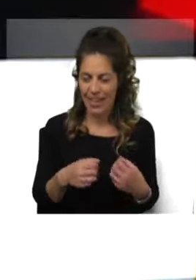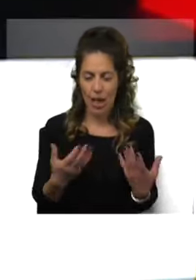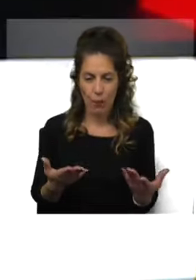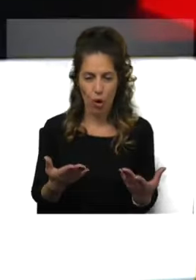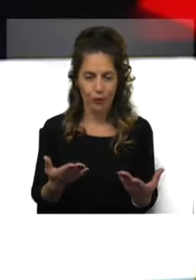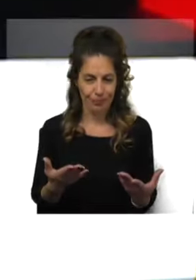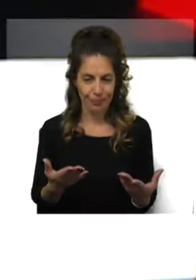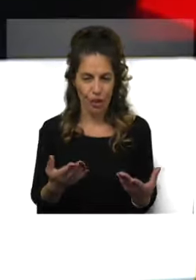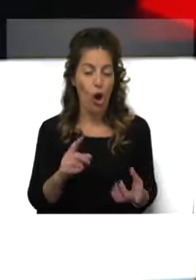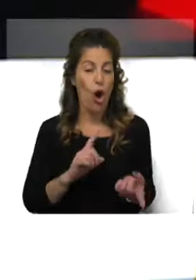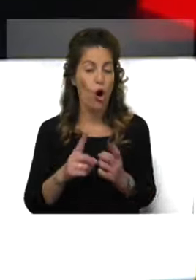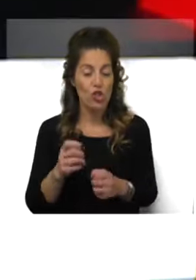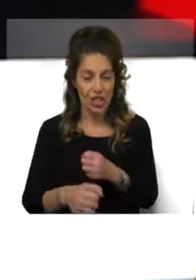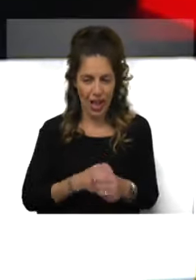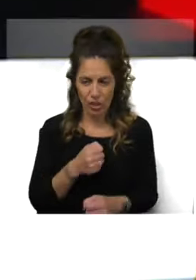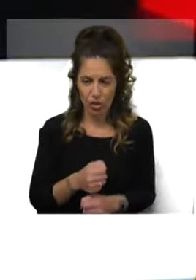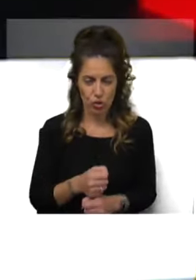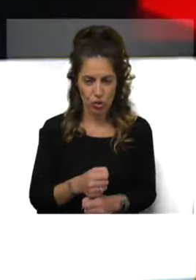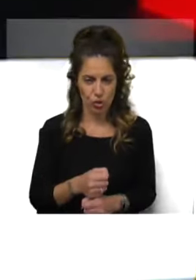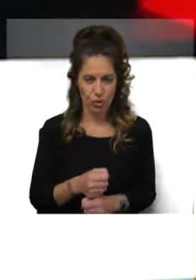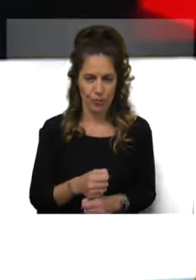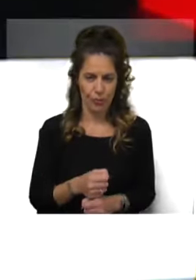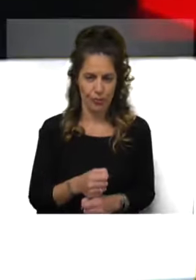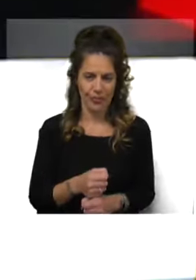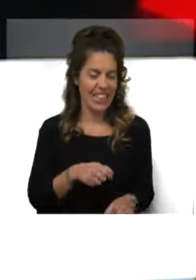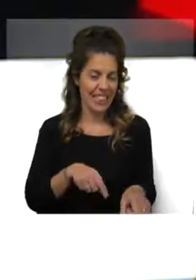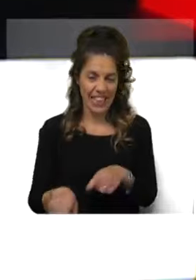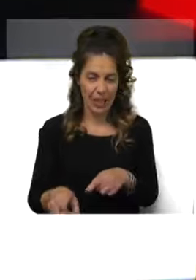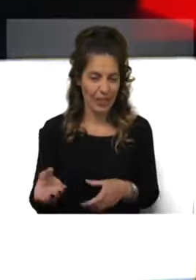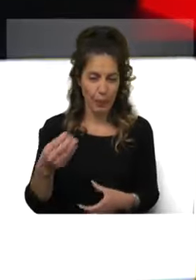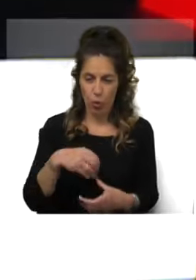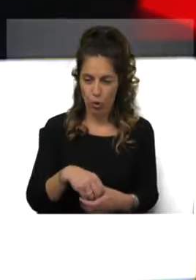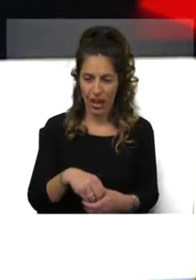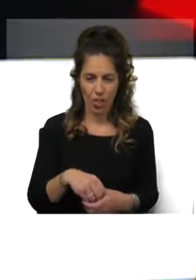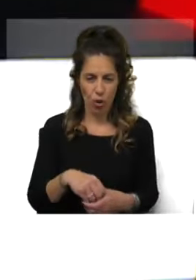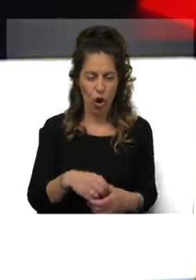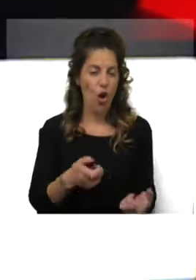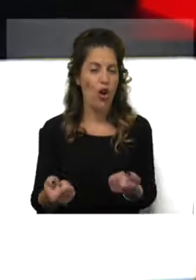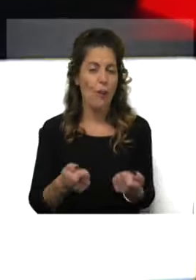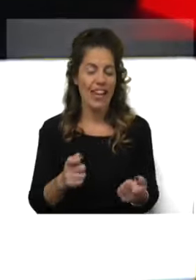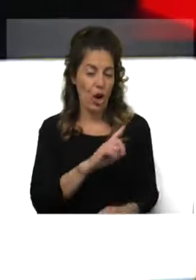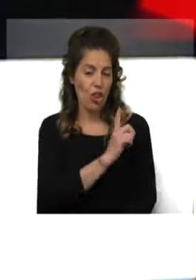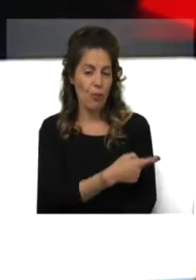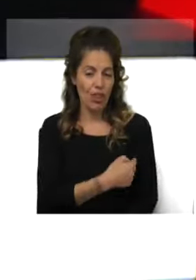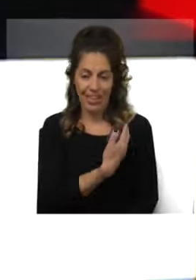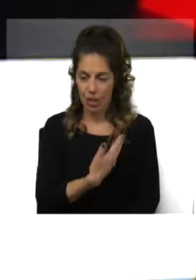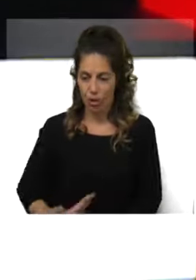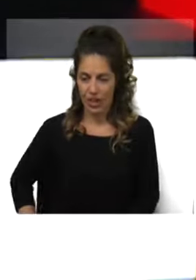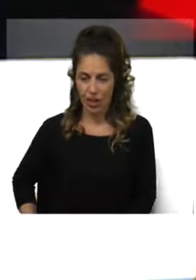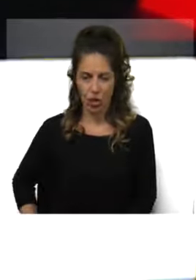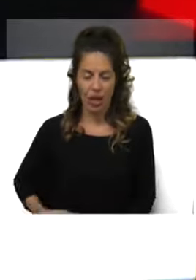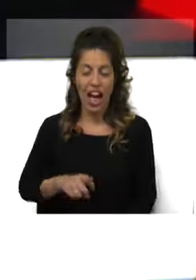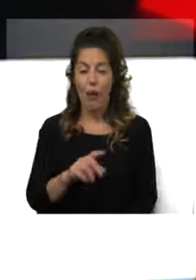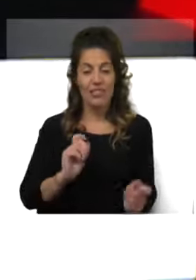haber estado 11 años eh directamente involucrado con el manejo del Poder y del gobierno haberse